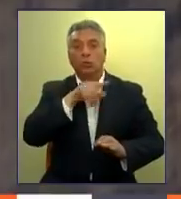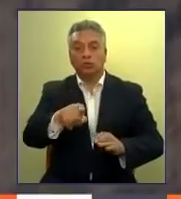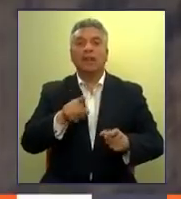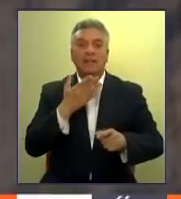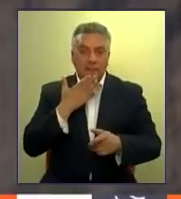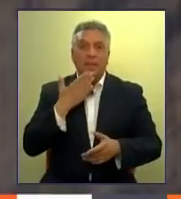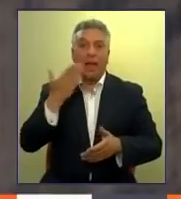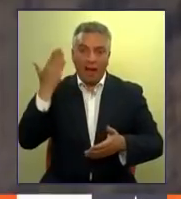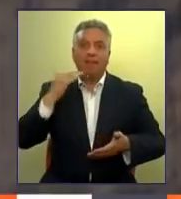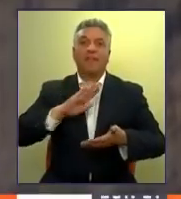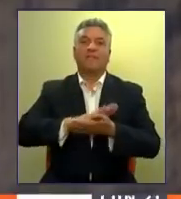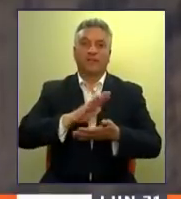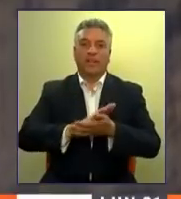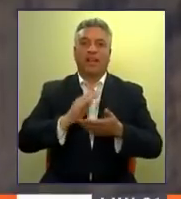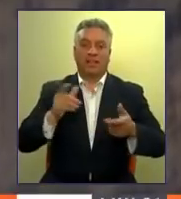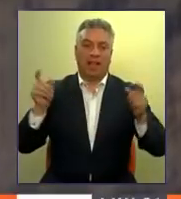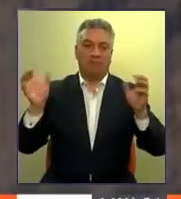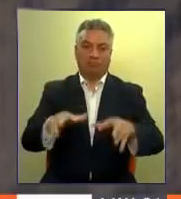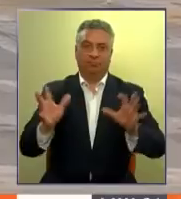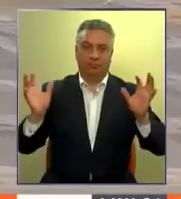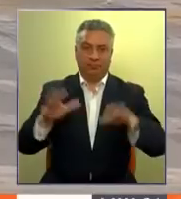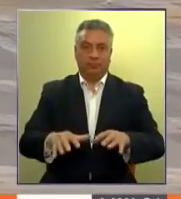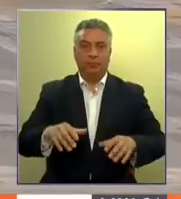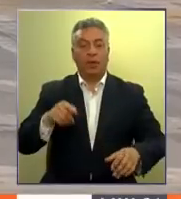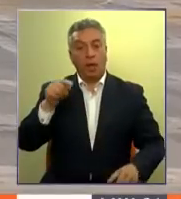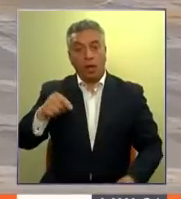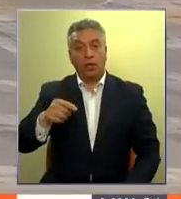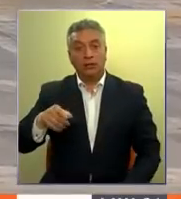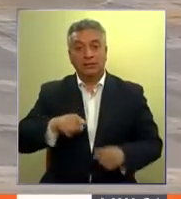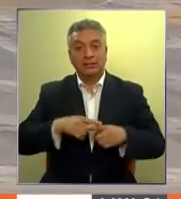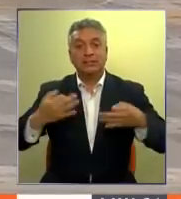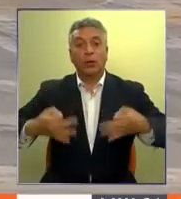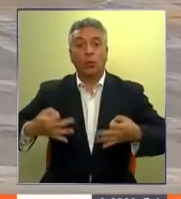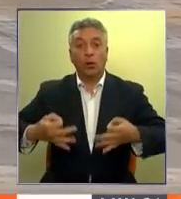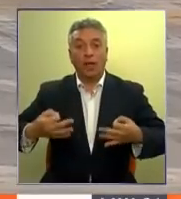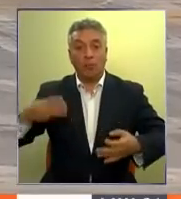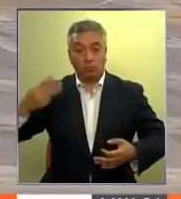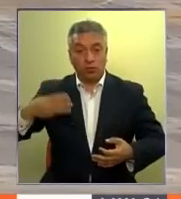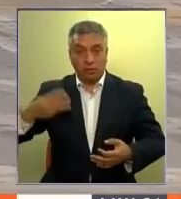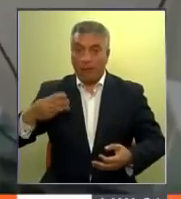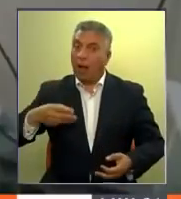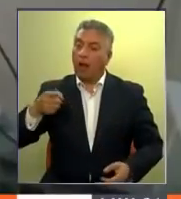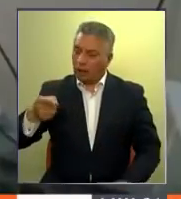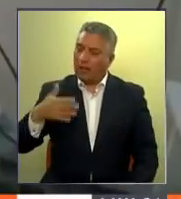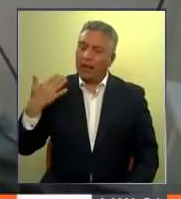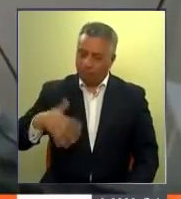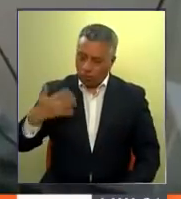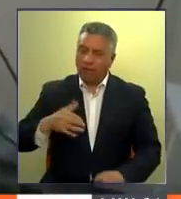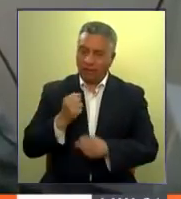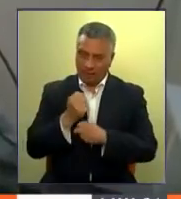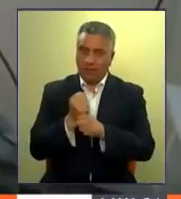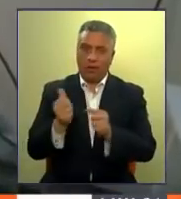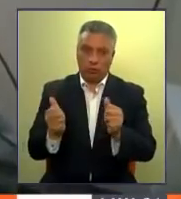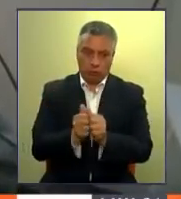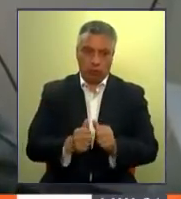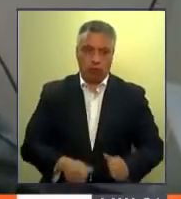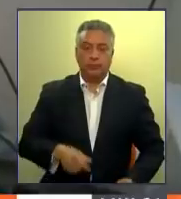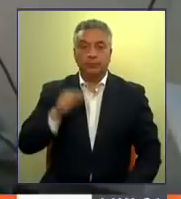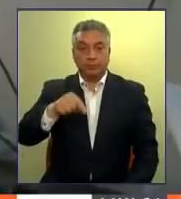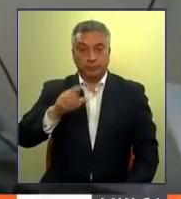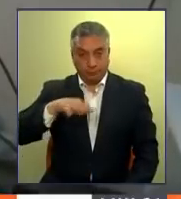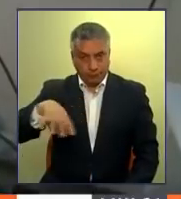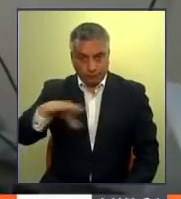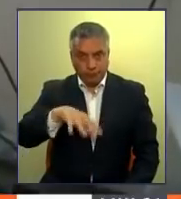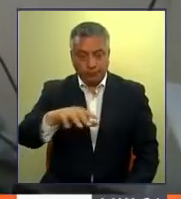juntas acá la cooperación con la seguridad municipal es de vital importancia en el sector del mont dijo hemos coordinado